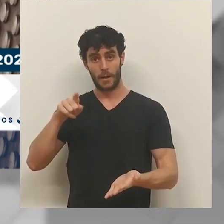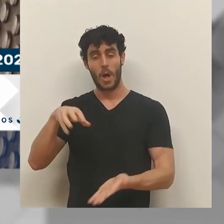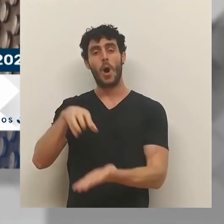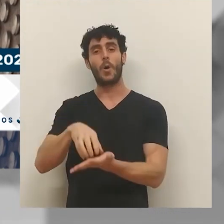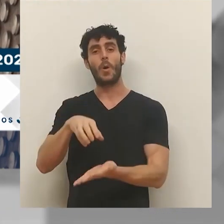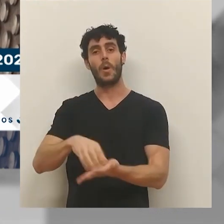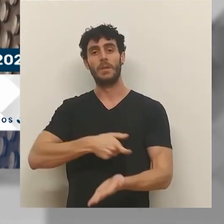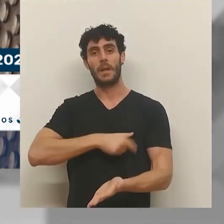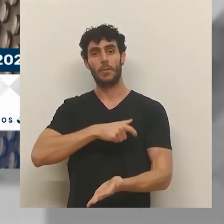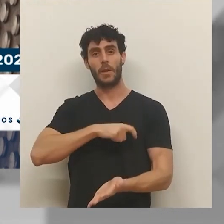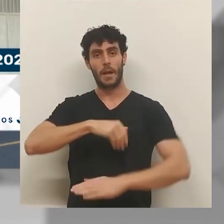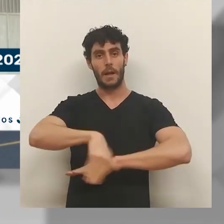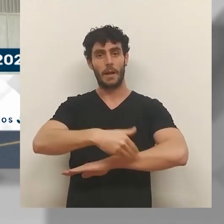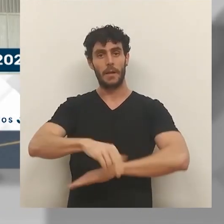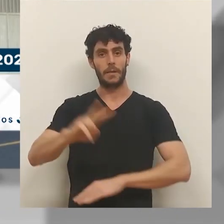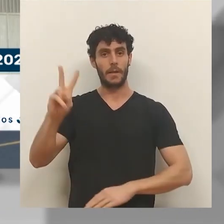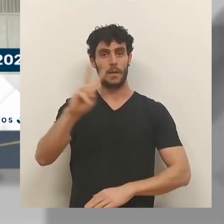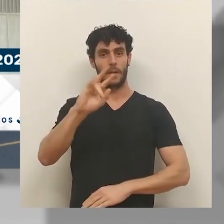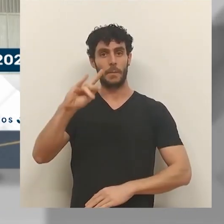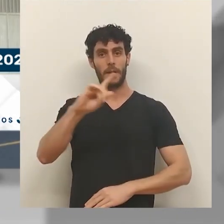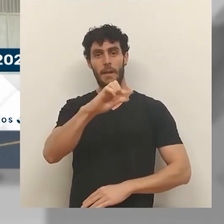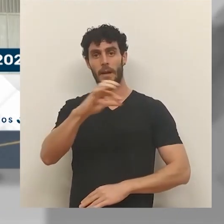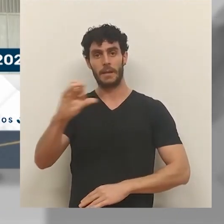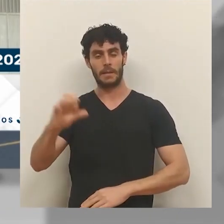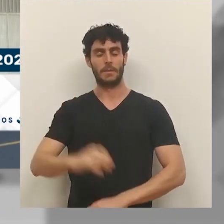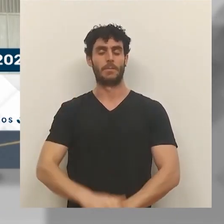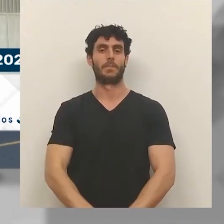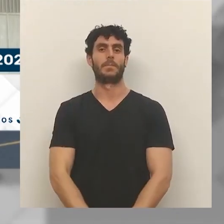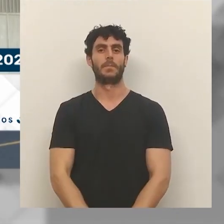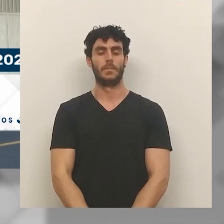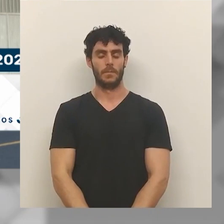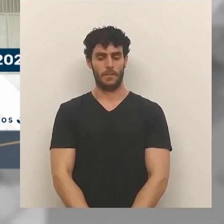del Rioja y también la Comisaría de la Calle Villegas.